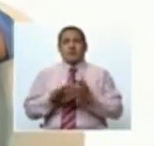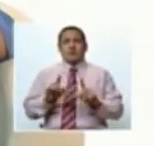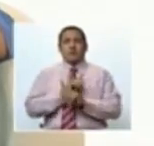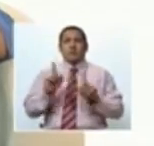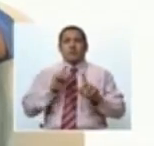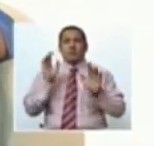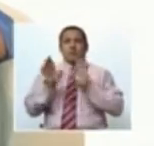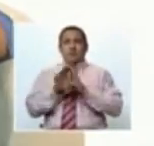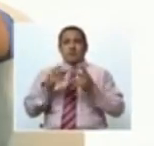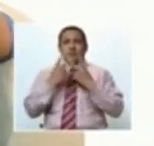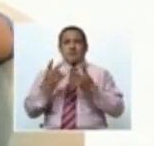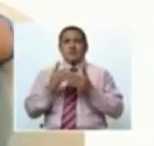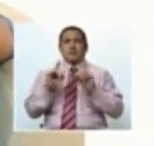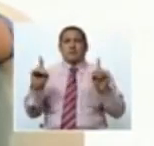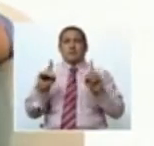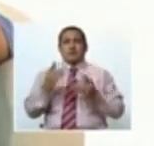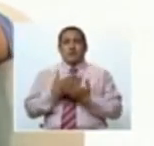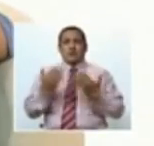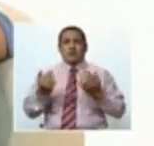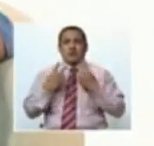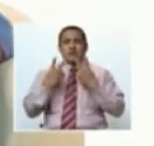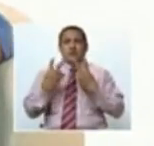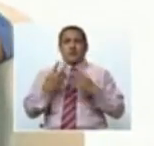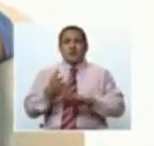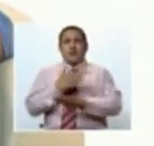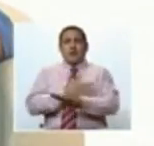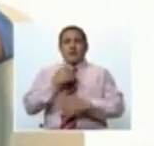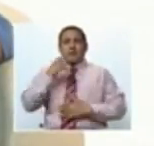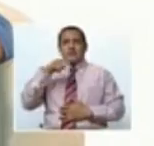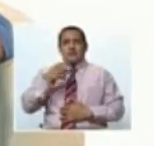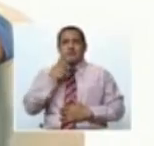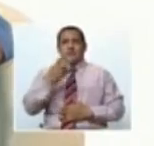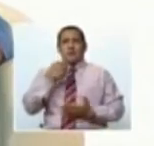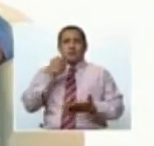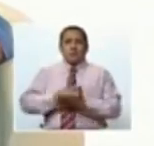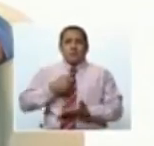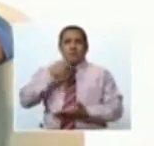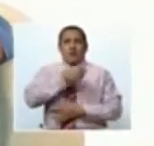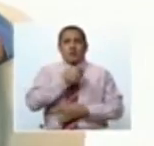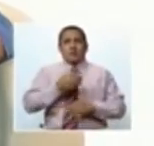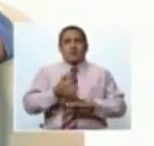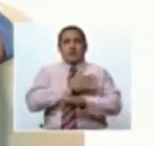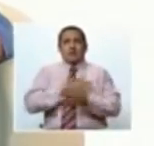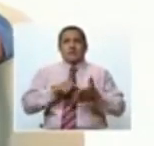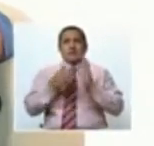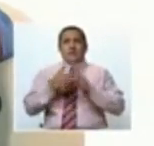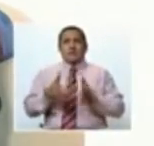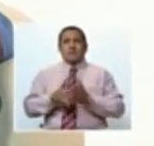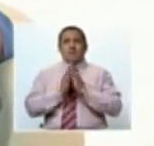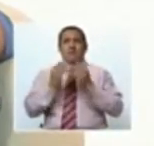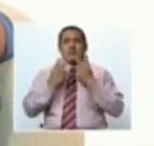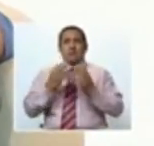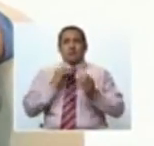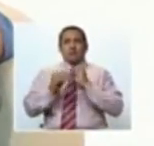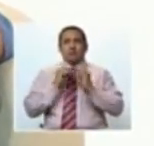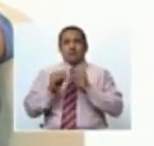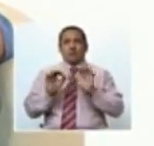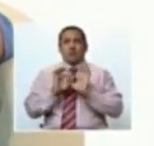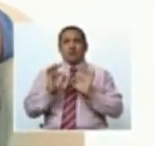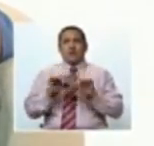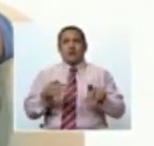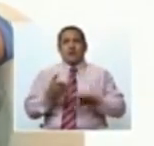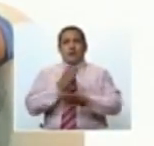¿no? en la separación de hecho, corresponde dar una indemnización que puede ser solicitada o alegada